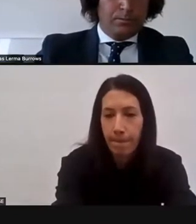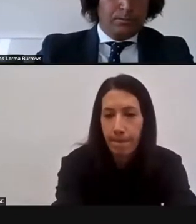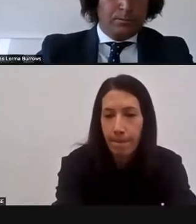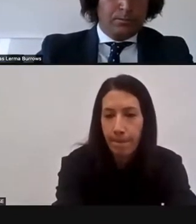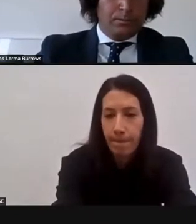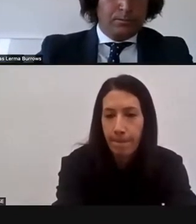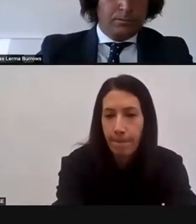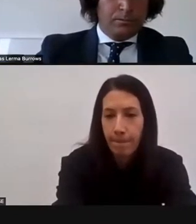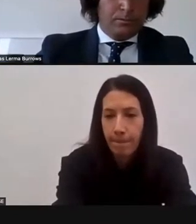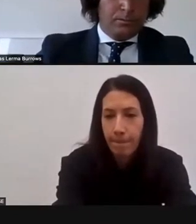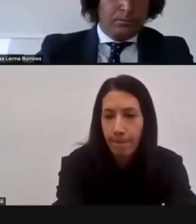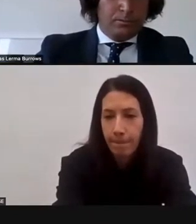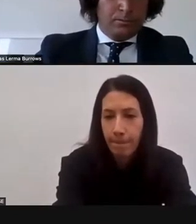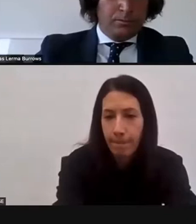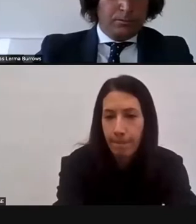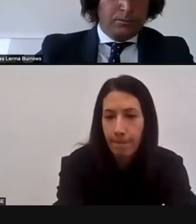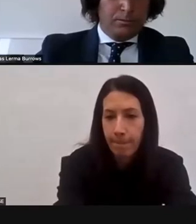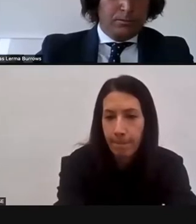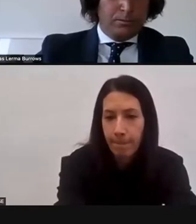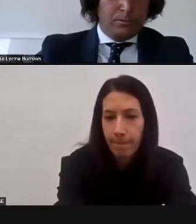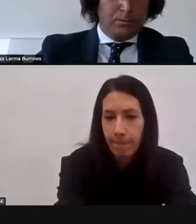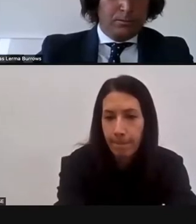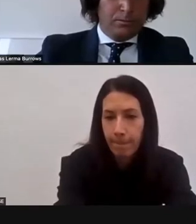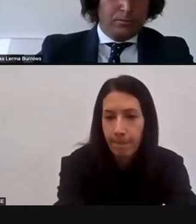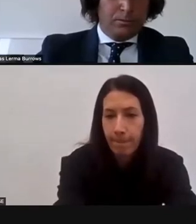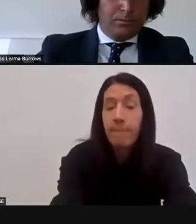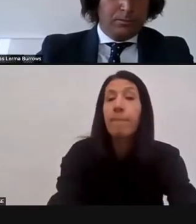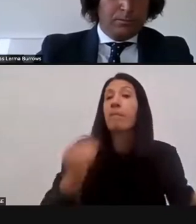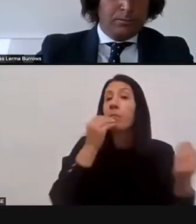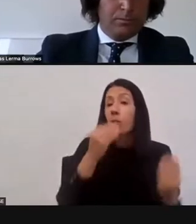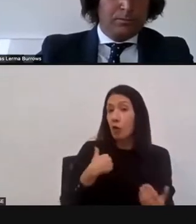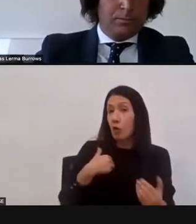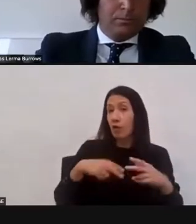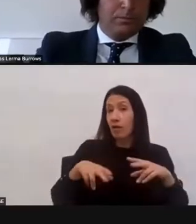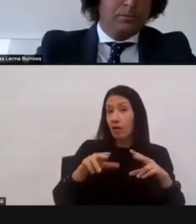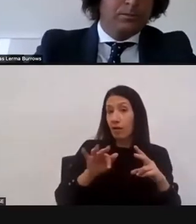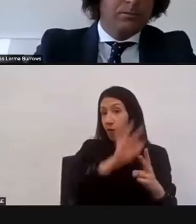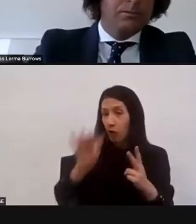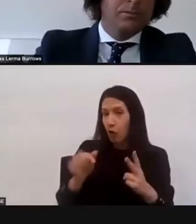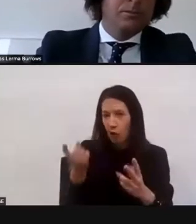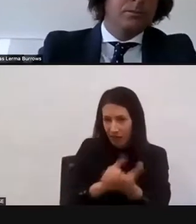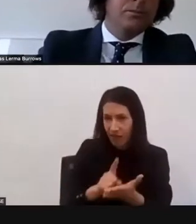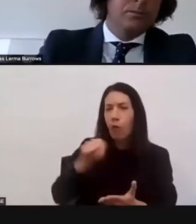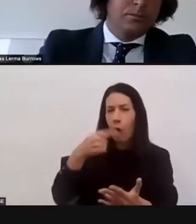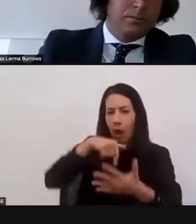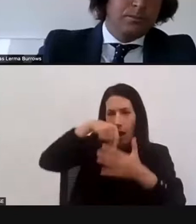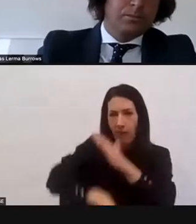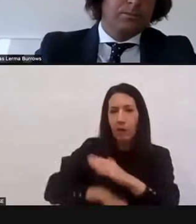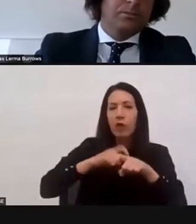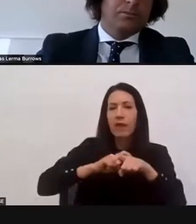Bueno, Nicolás, después, en el siguiente turno, si te parece, ahondamos un poco en qué tipos